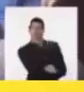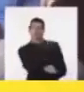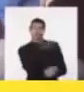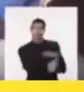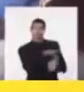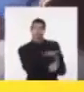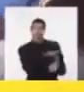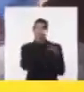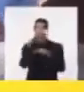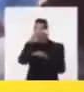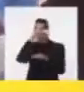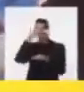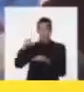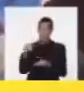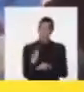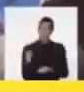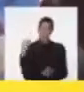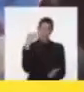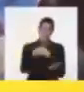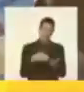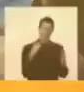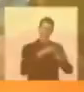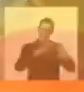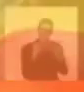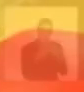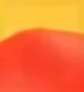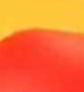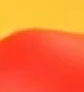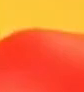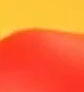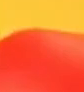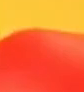la C-40, las opciones de libertad?